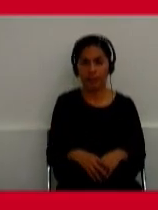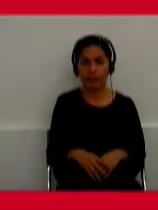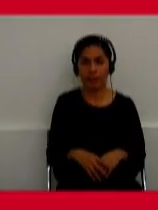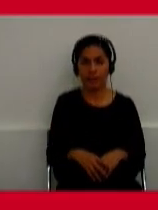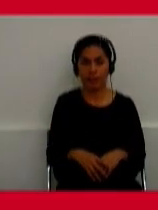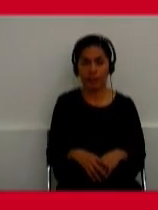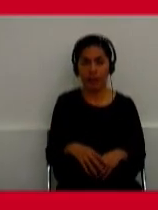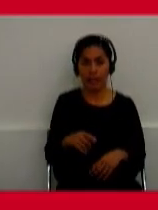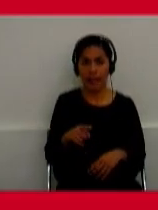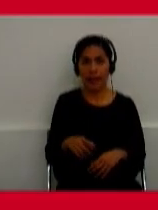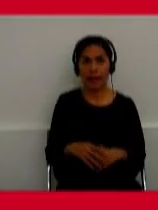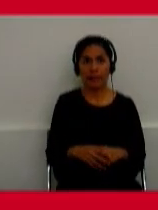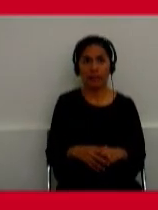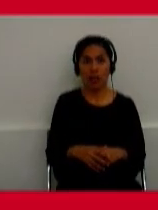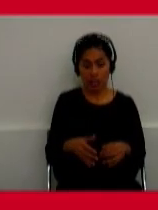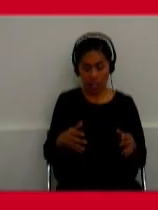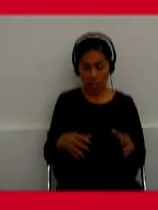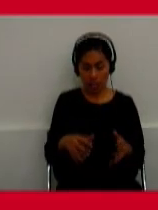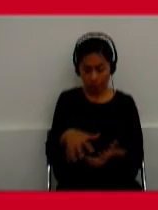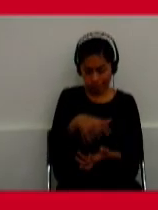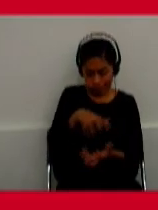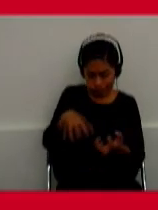el underflow del espesador.